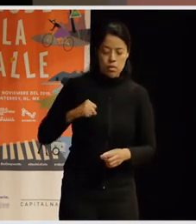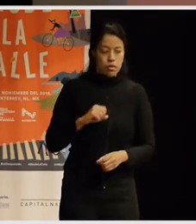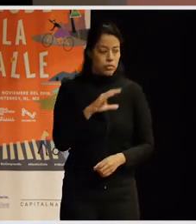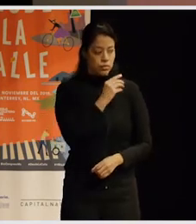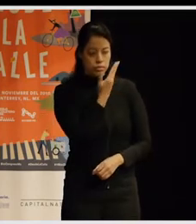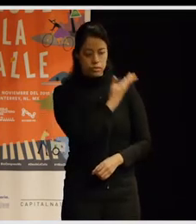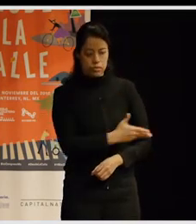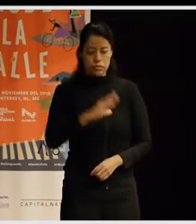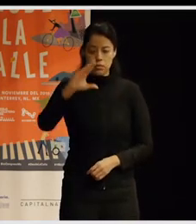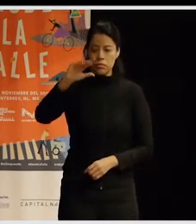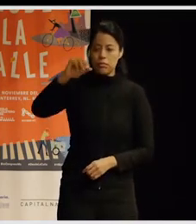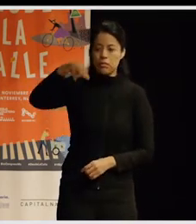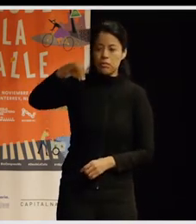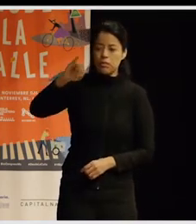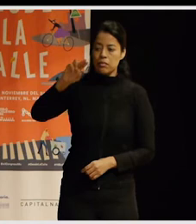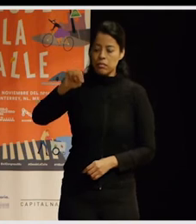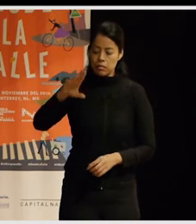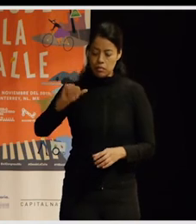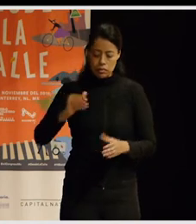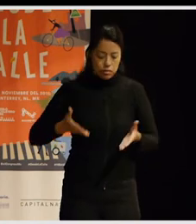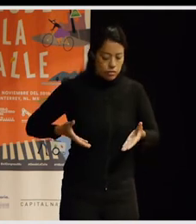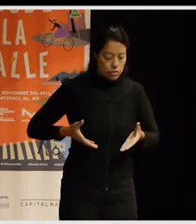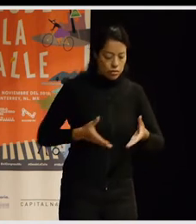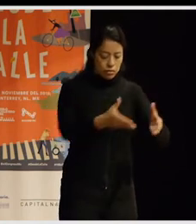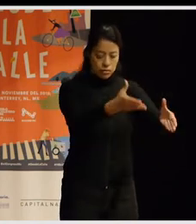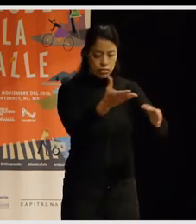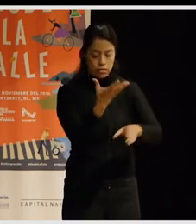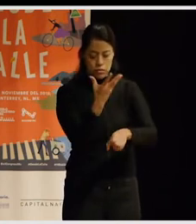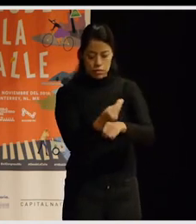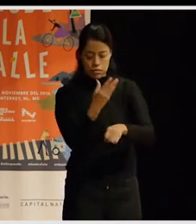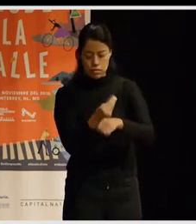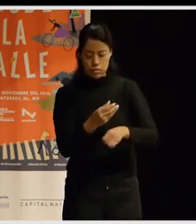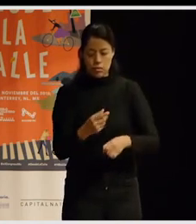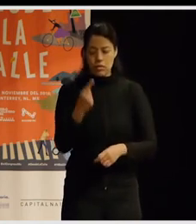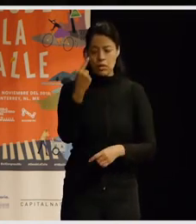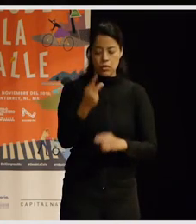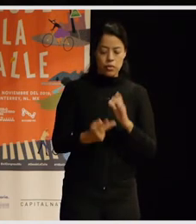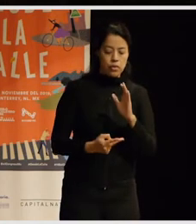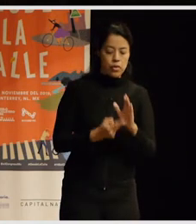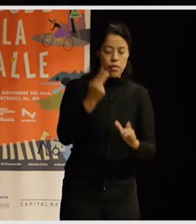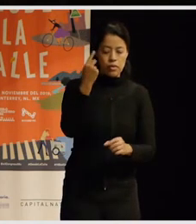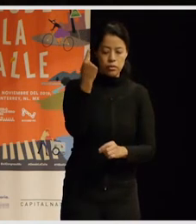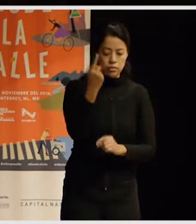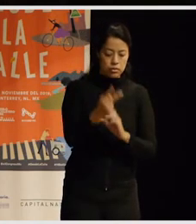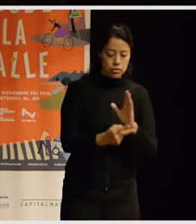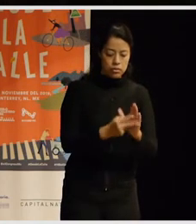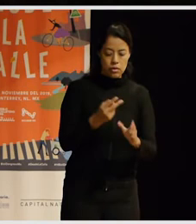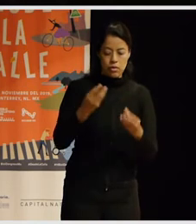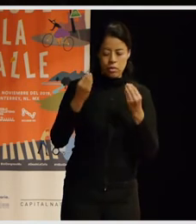hacemos transformaciones de calle un paso a la vez con mucho esfuerzo y mucha